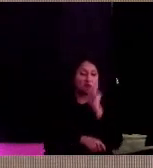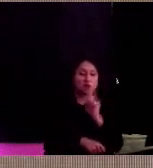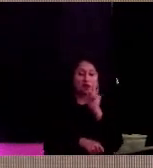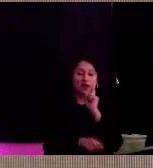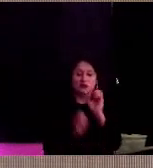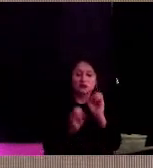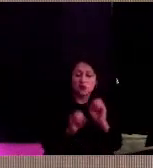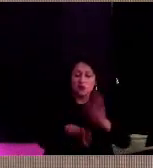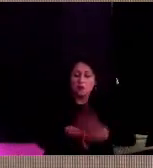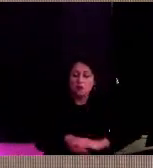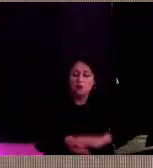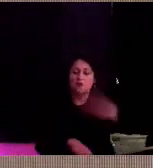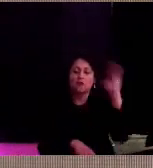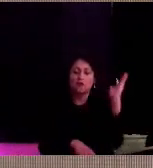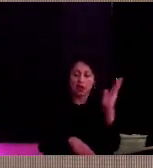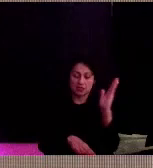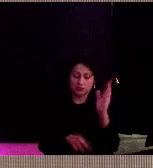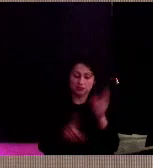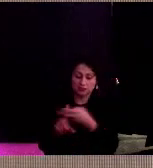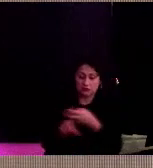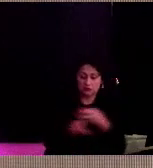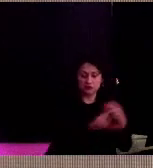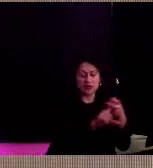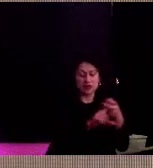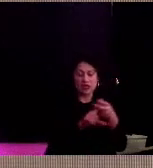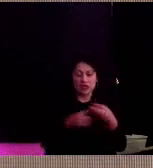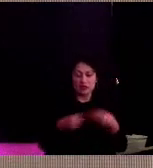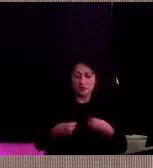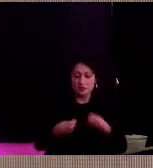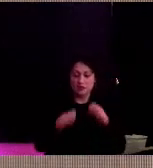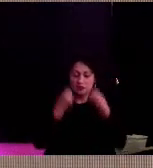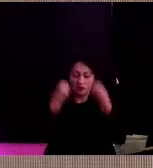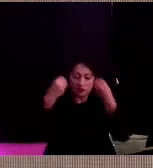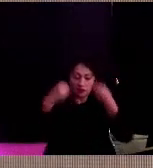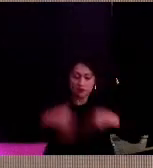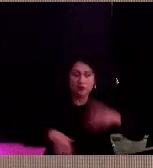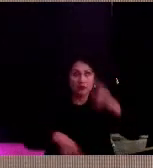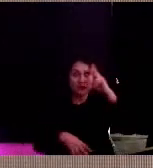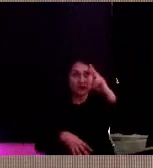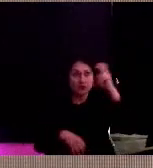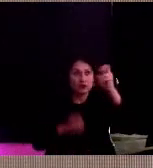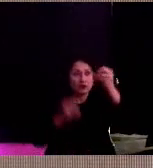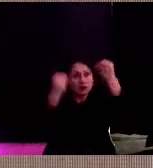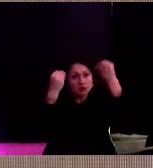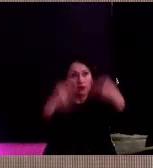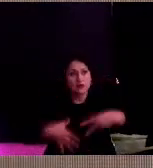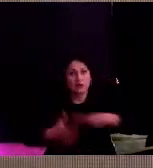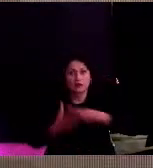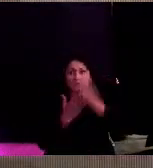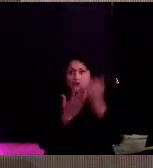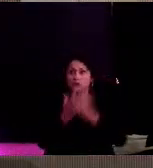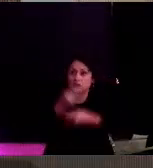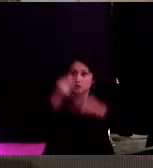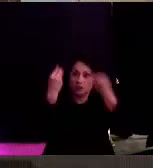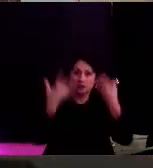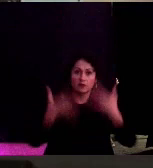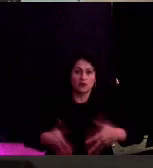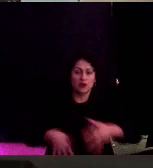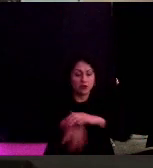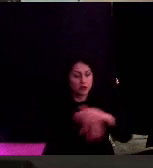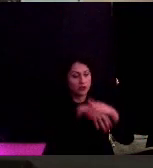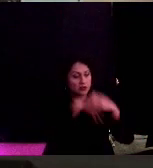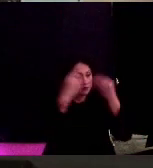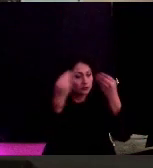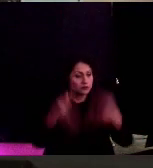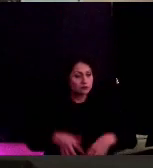vida, de sus familias, de sus proyectos, de sus sueños, de sus metas, de sus amigos.